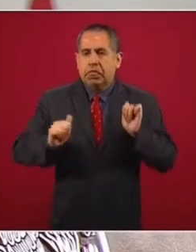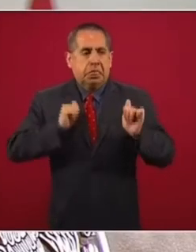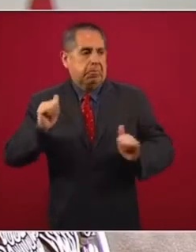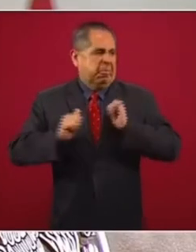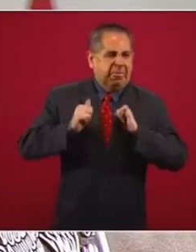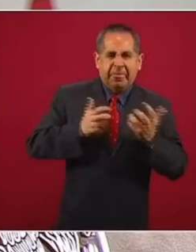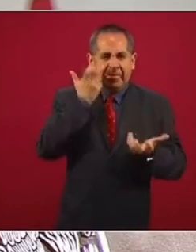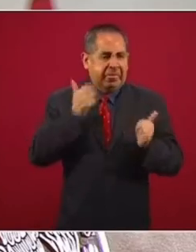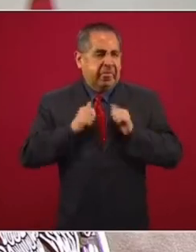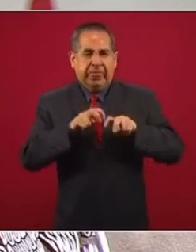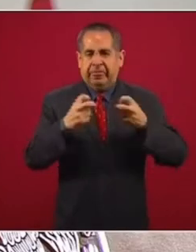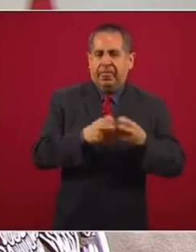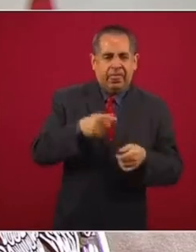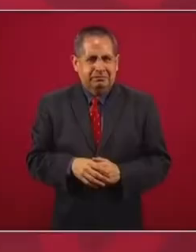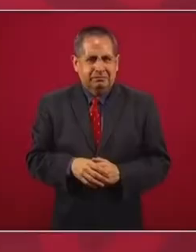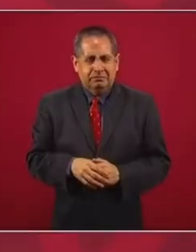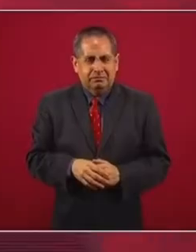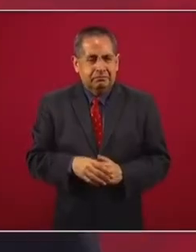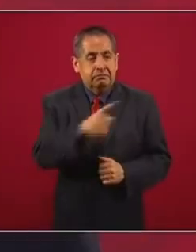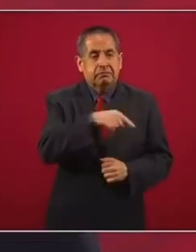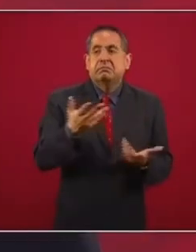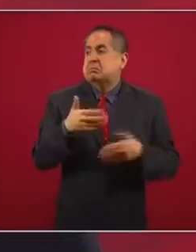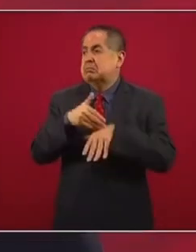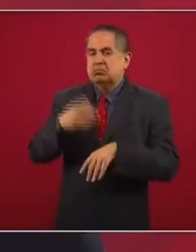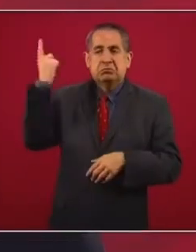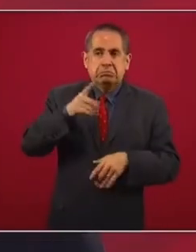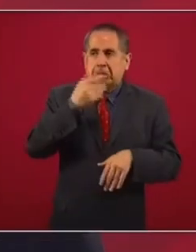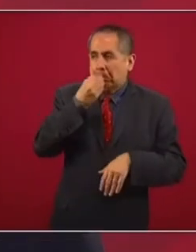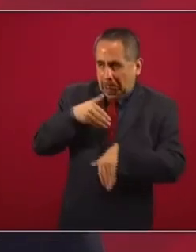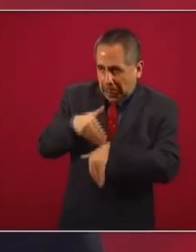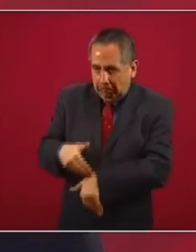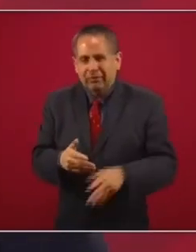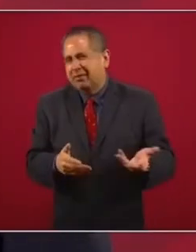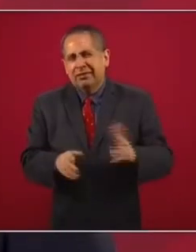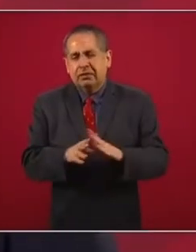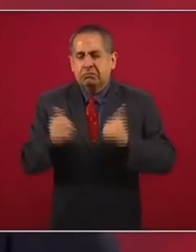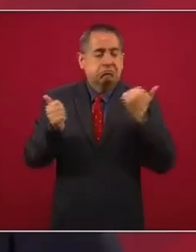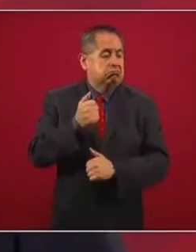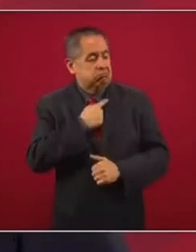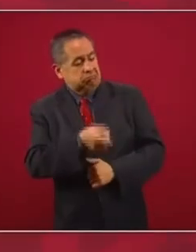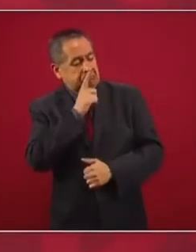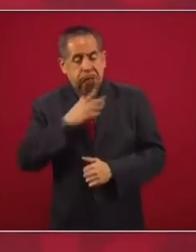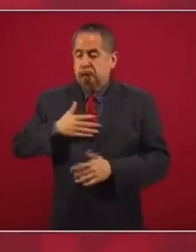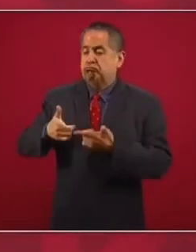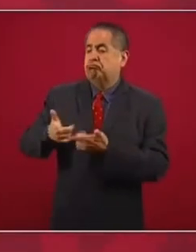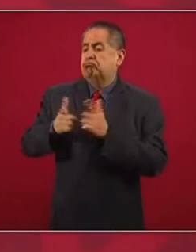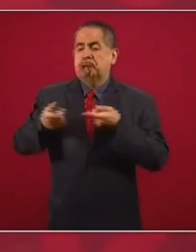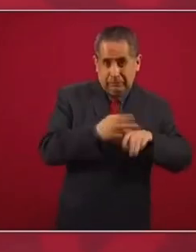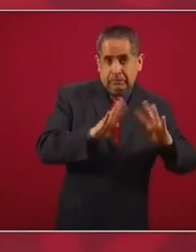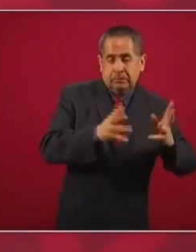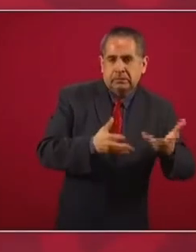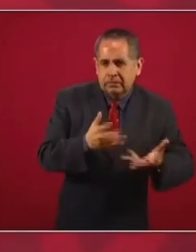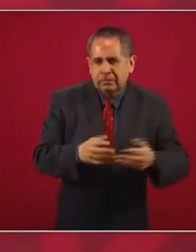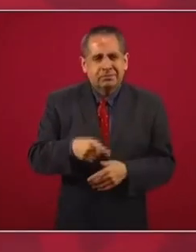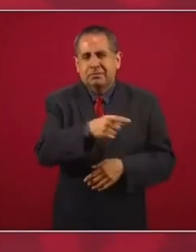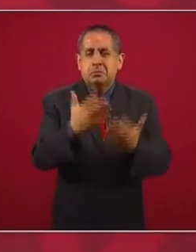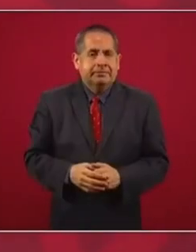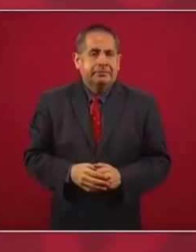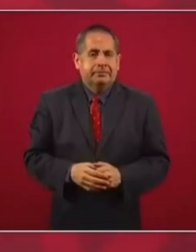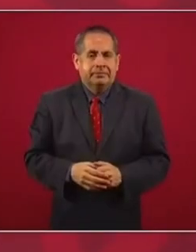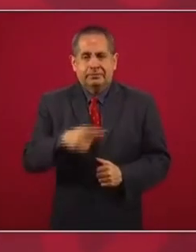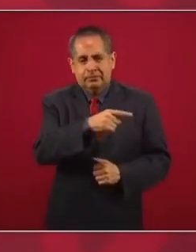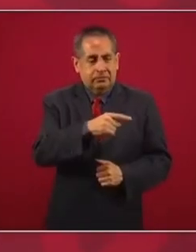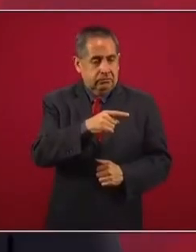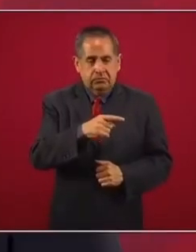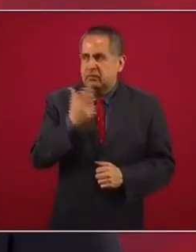oportunistas, serviles, obedientes al poder, sometidos a los grupos de intereses creados, gente inmoral